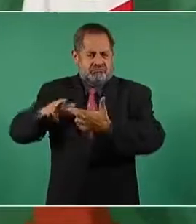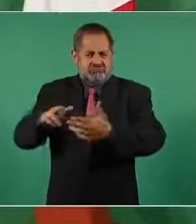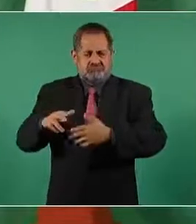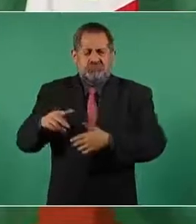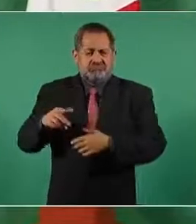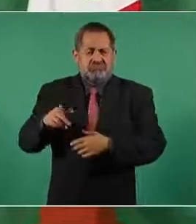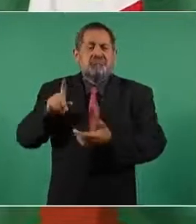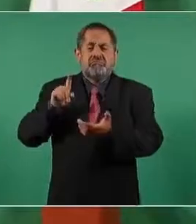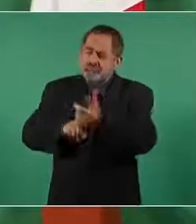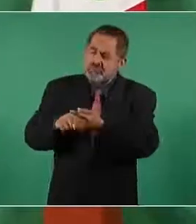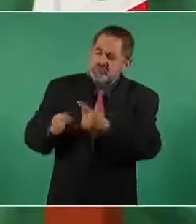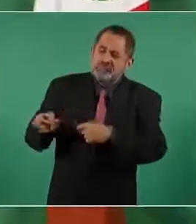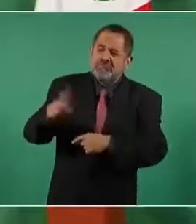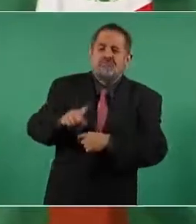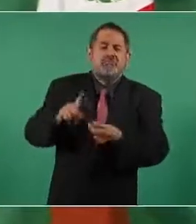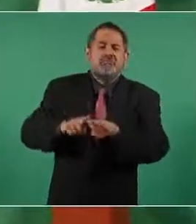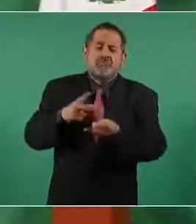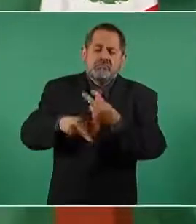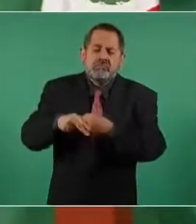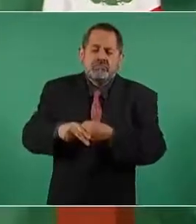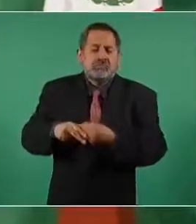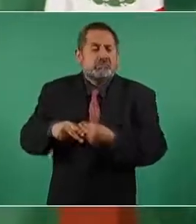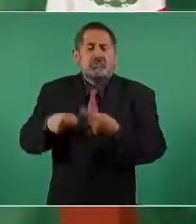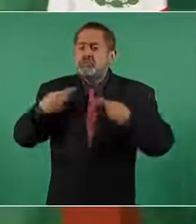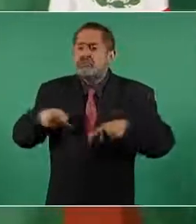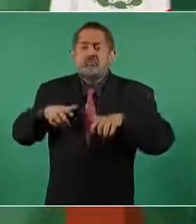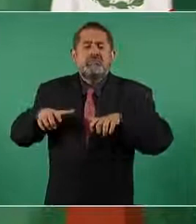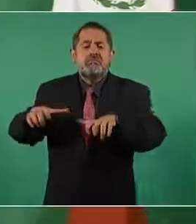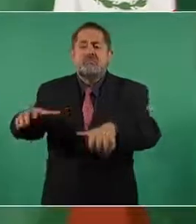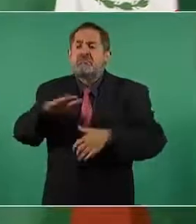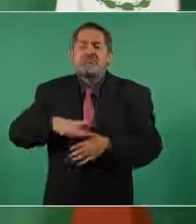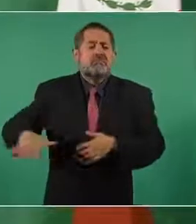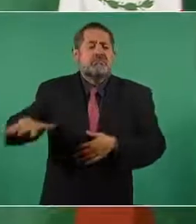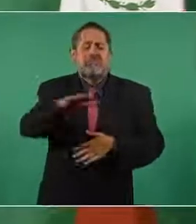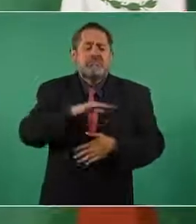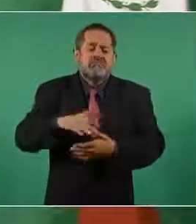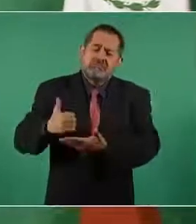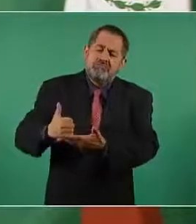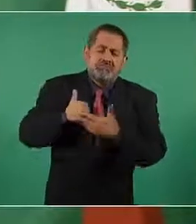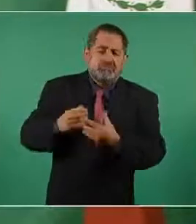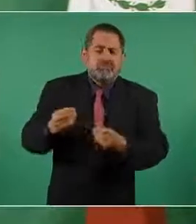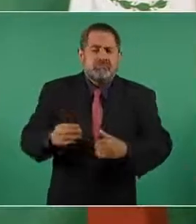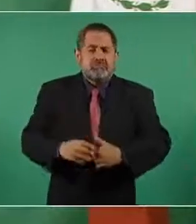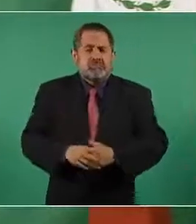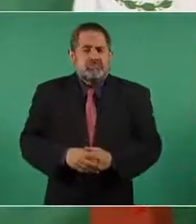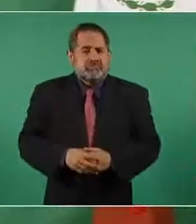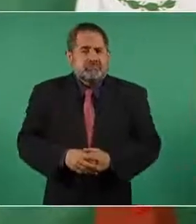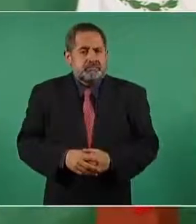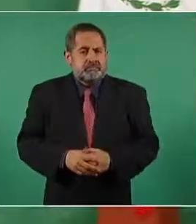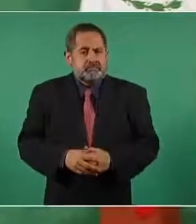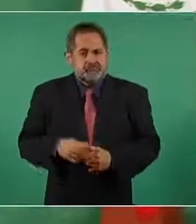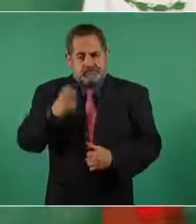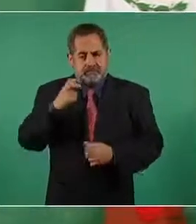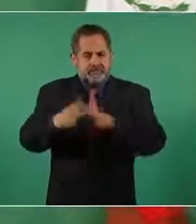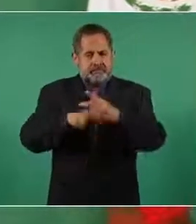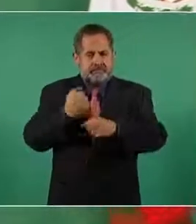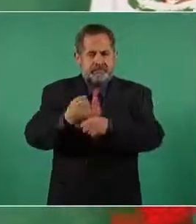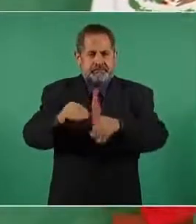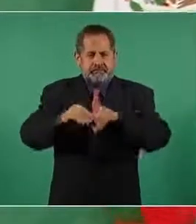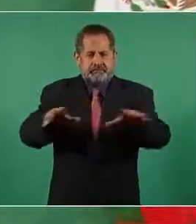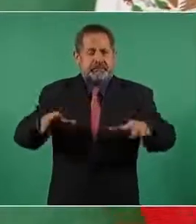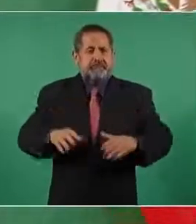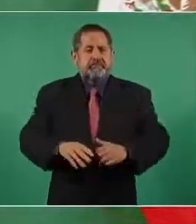es pueblo y nos están ayudando mucho. Bueno, vamos al informe.